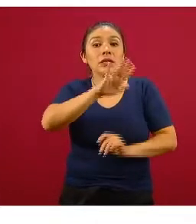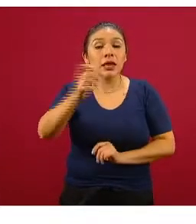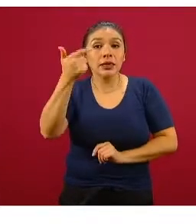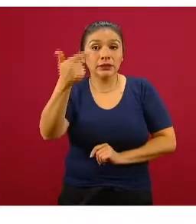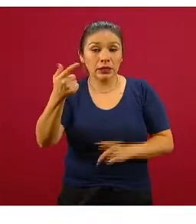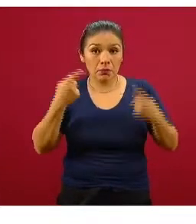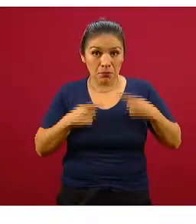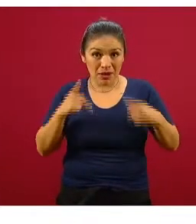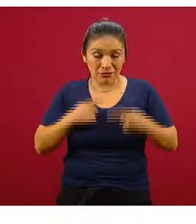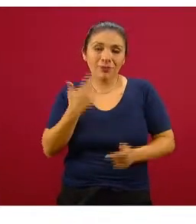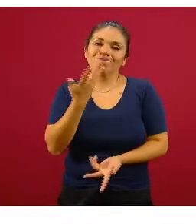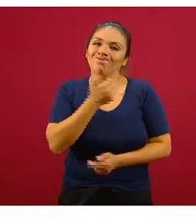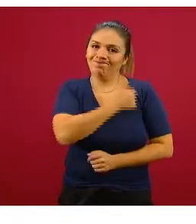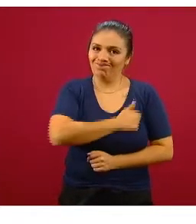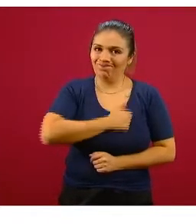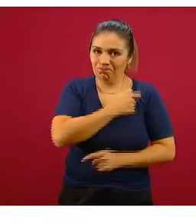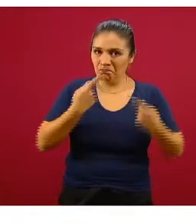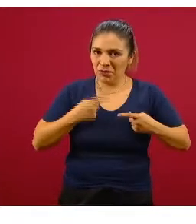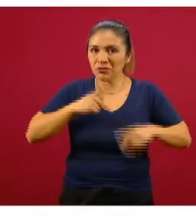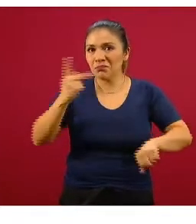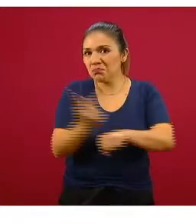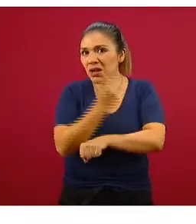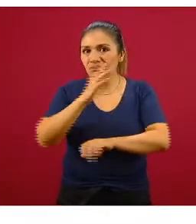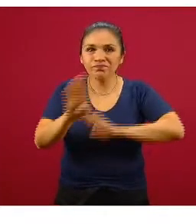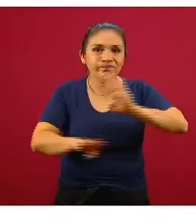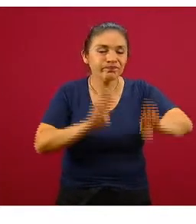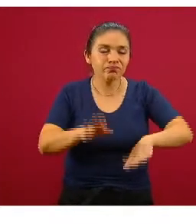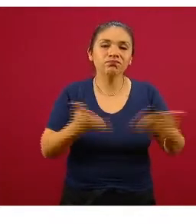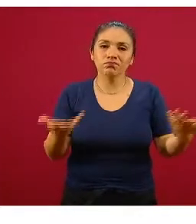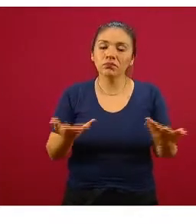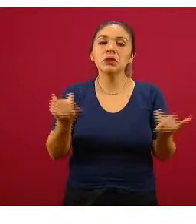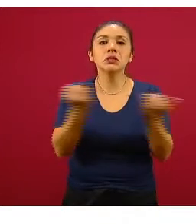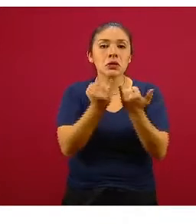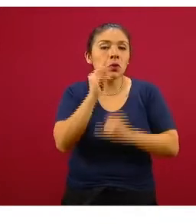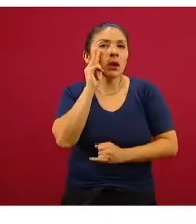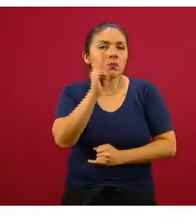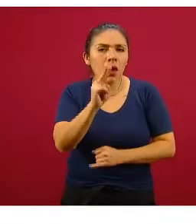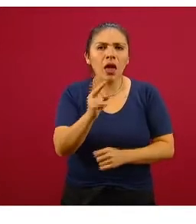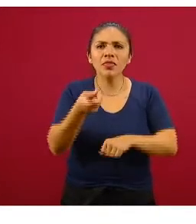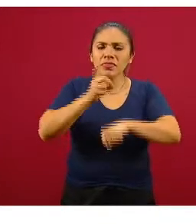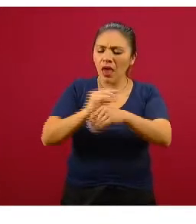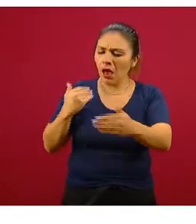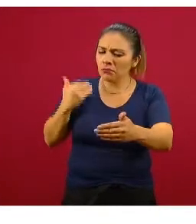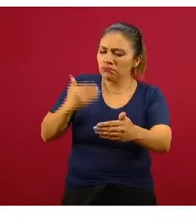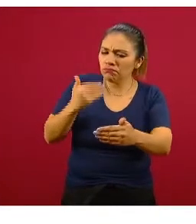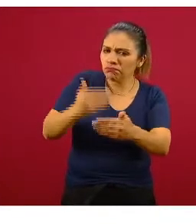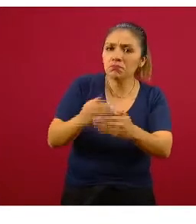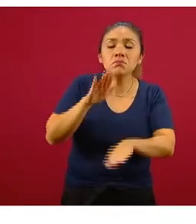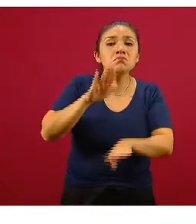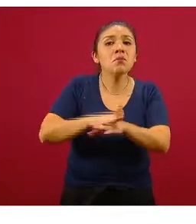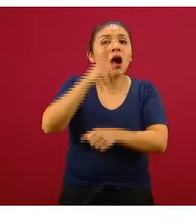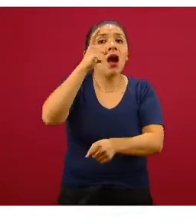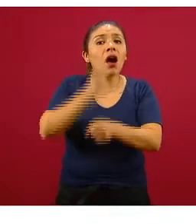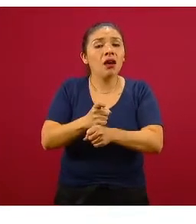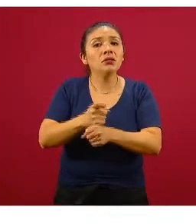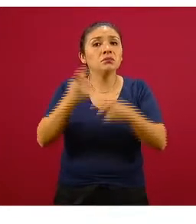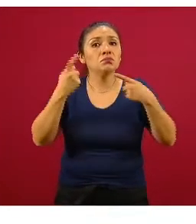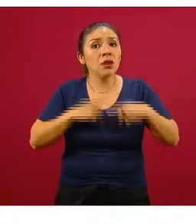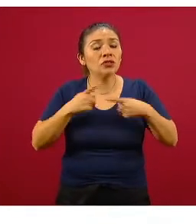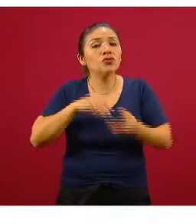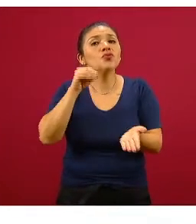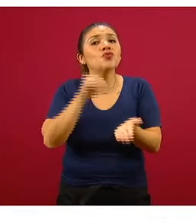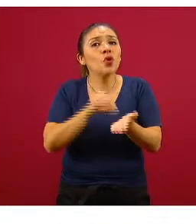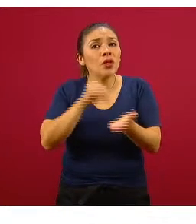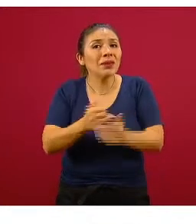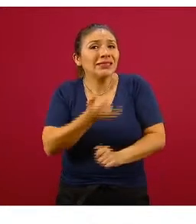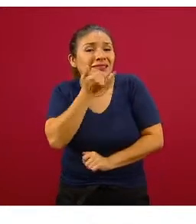que lamentablemente han sucedido, y también vemos cómo en los últimos días se concentran la mayoría de aquellas que todavía